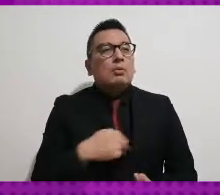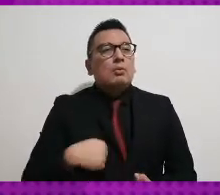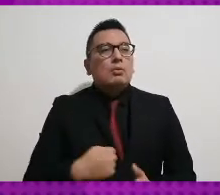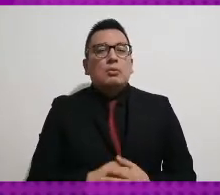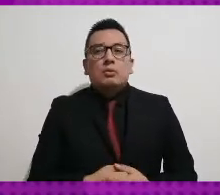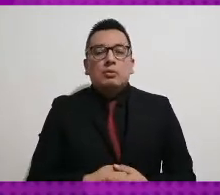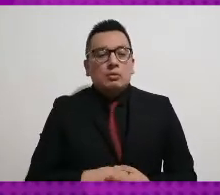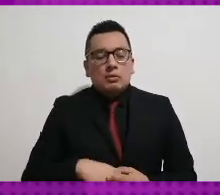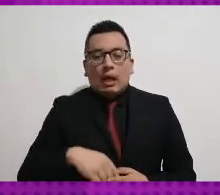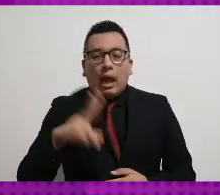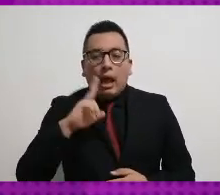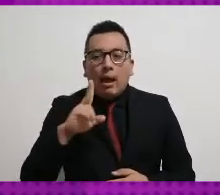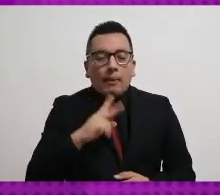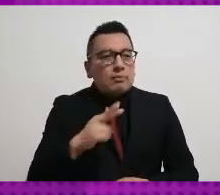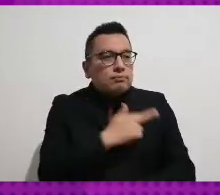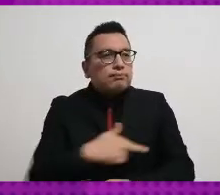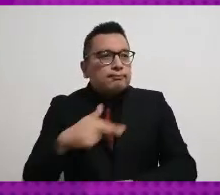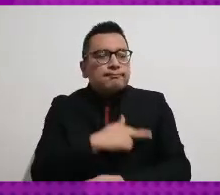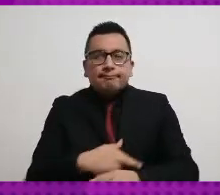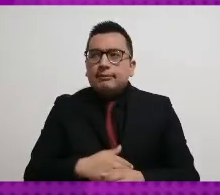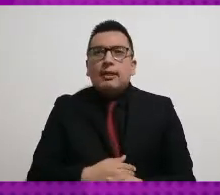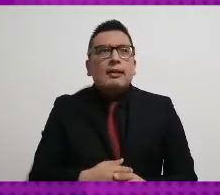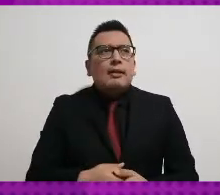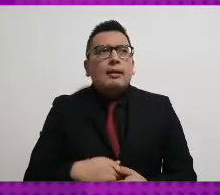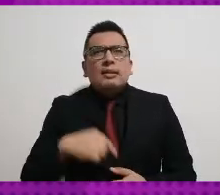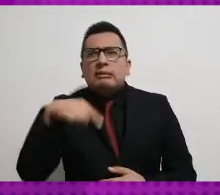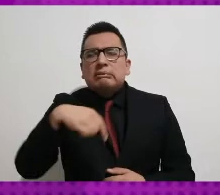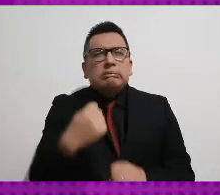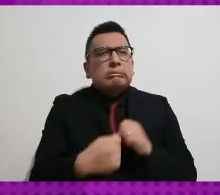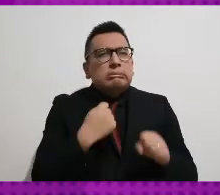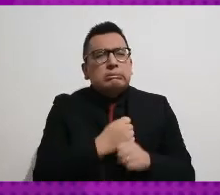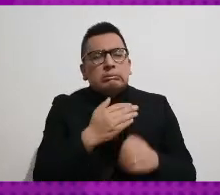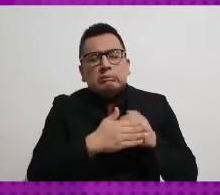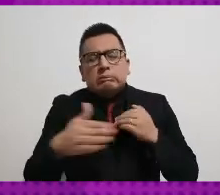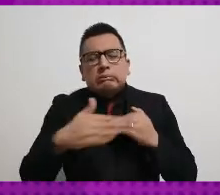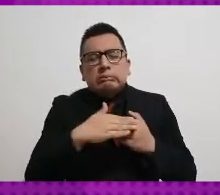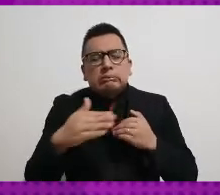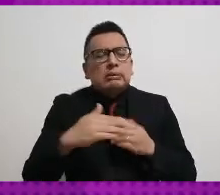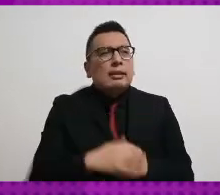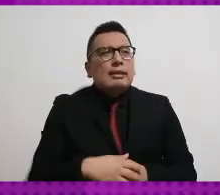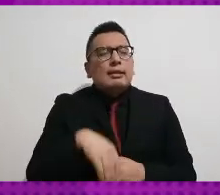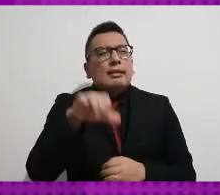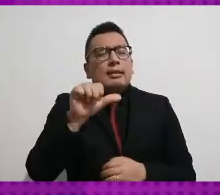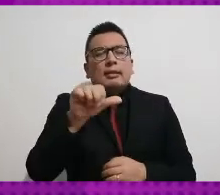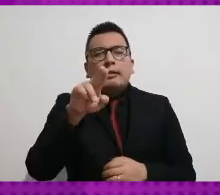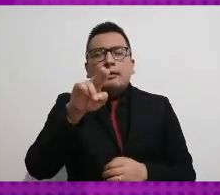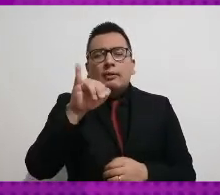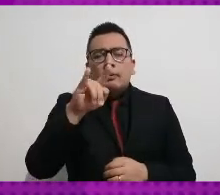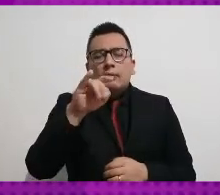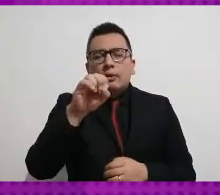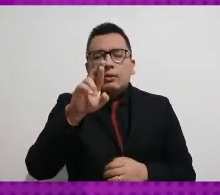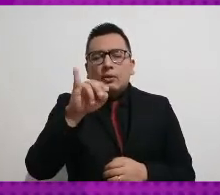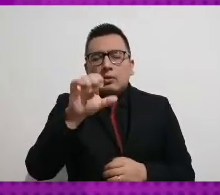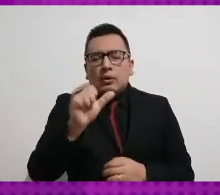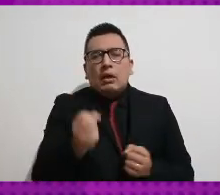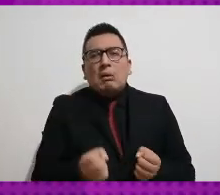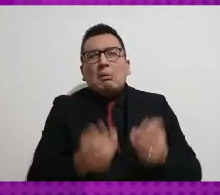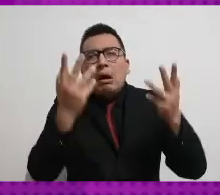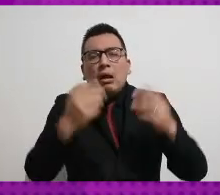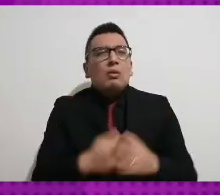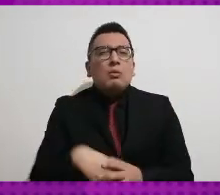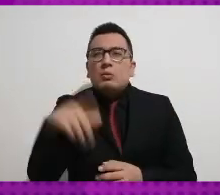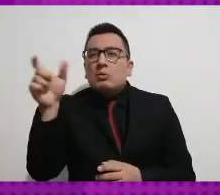un año anterior. Ya podemos planear qué tipo de auditorías, cuántas auditorías, y ya desde ahí arrancamos todo